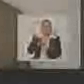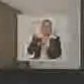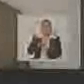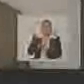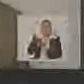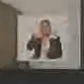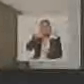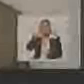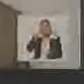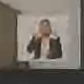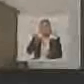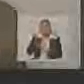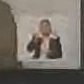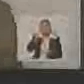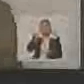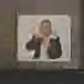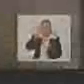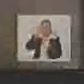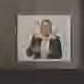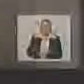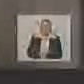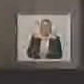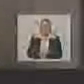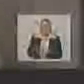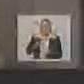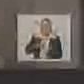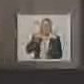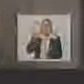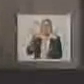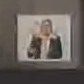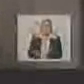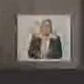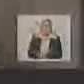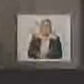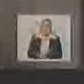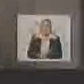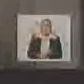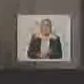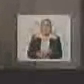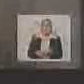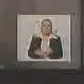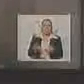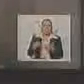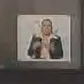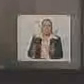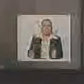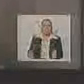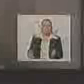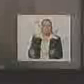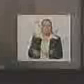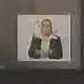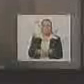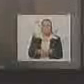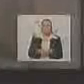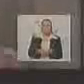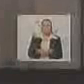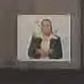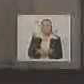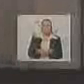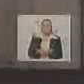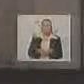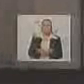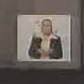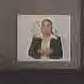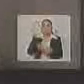las consecuencias. Muchas gracias. Gracias. En el mensaje inicial tiene la palabra la candidata común de los partidos de